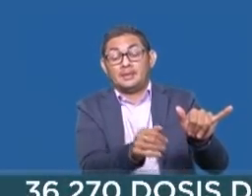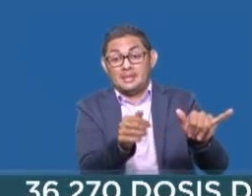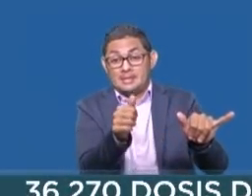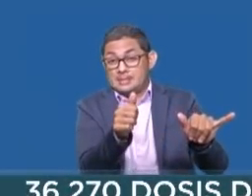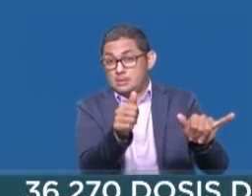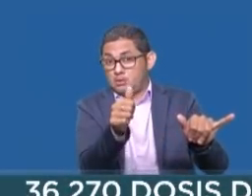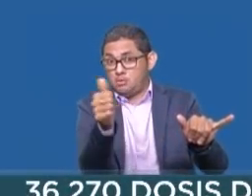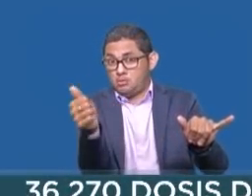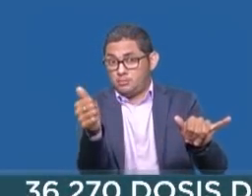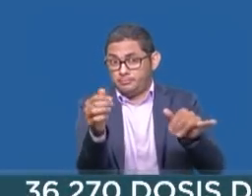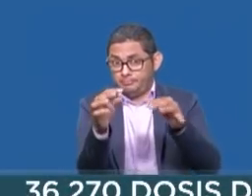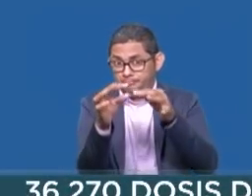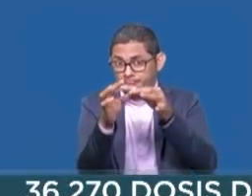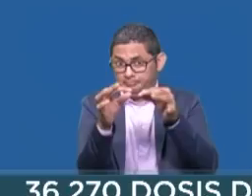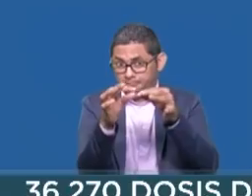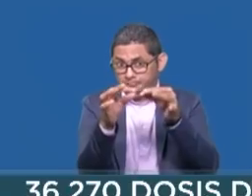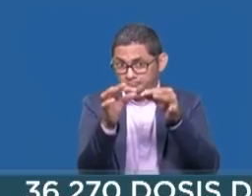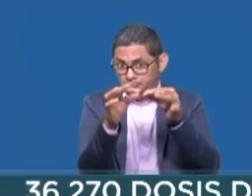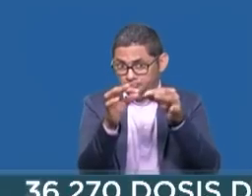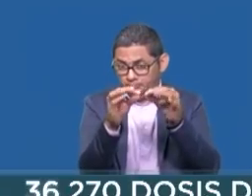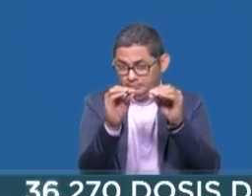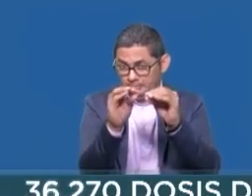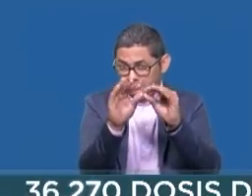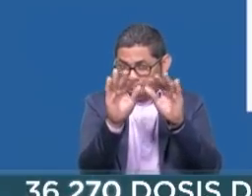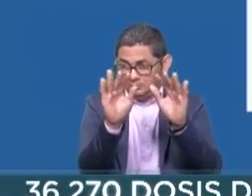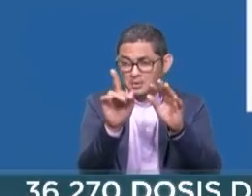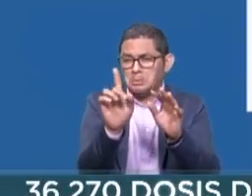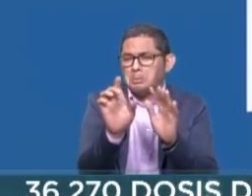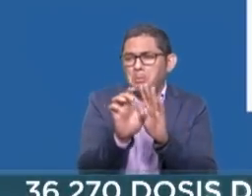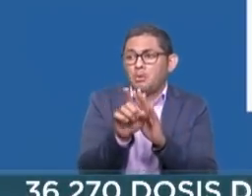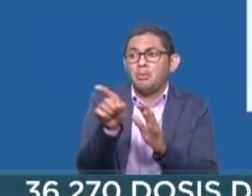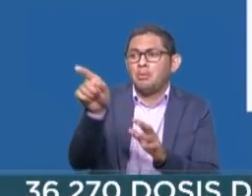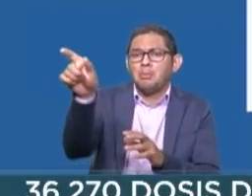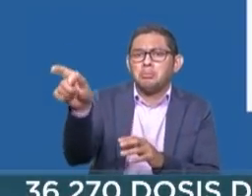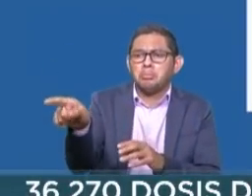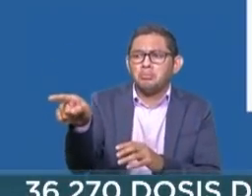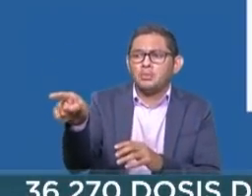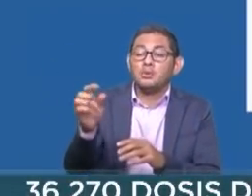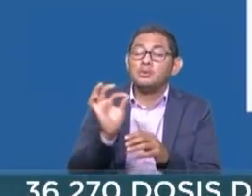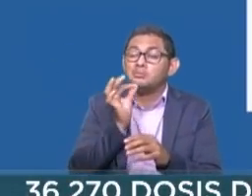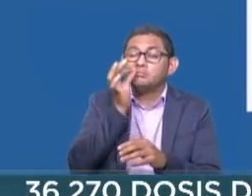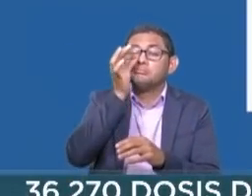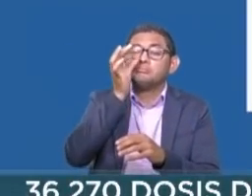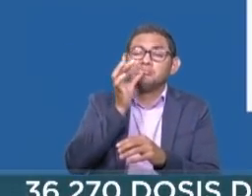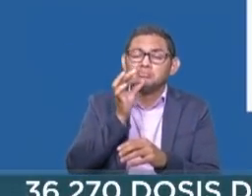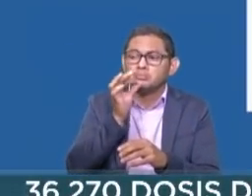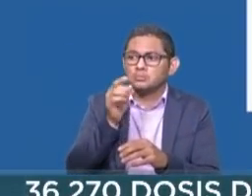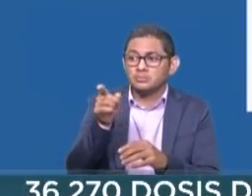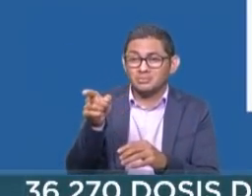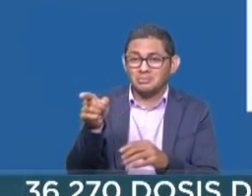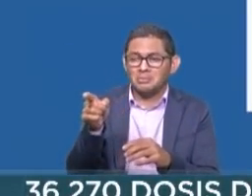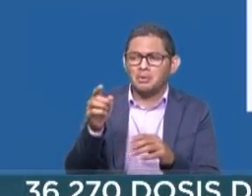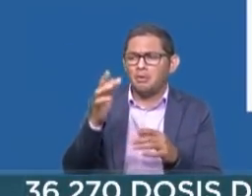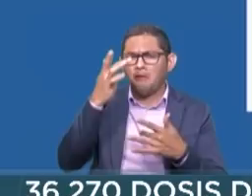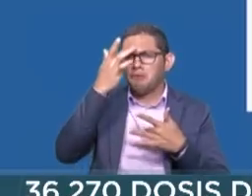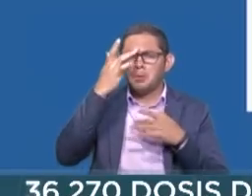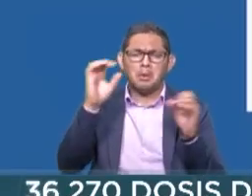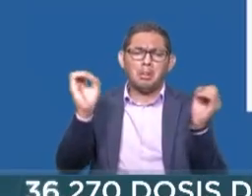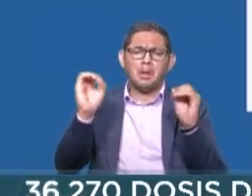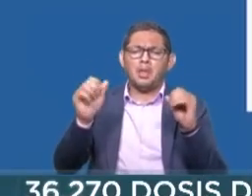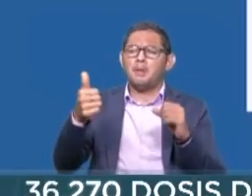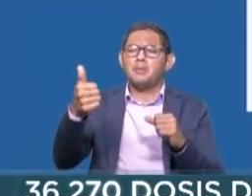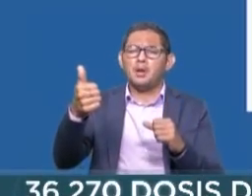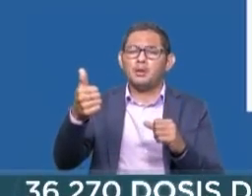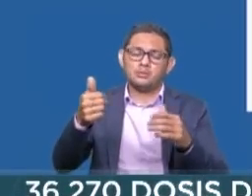Por otro lado, queremos aclarar que si la prueba resulta negativa, la persona deberá acogerse a una cuarentena